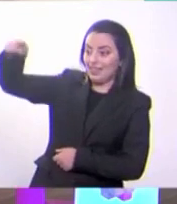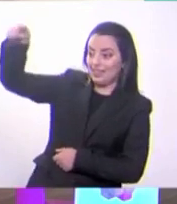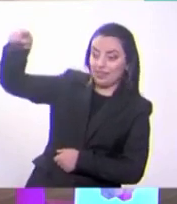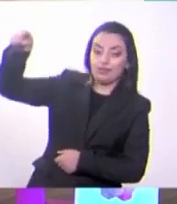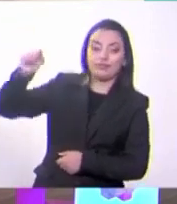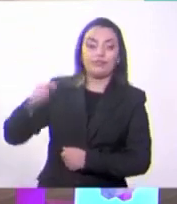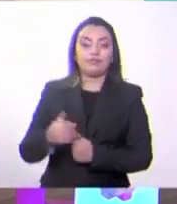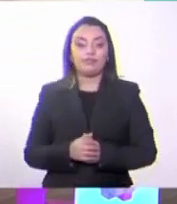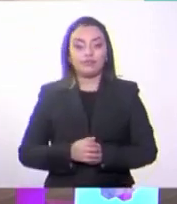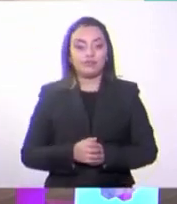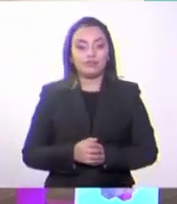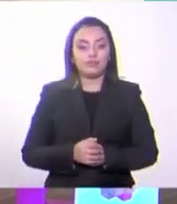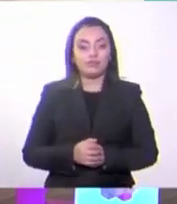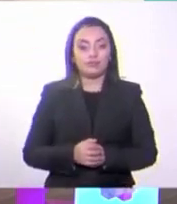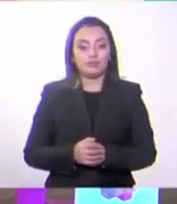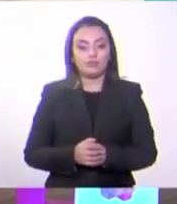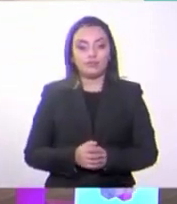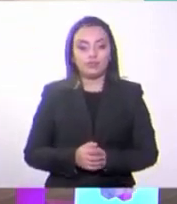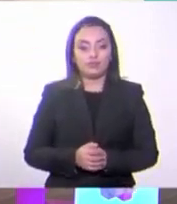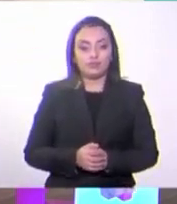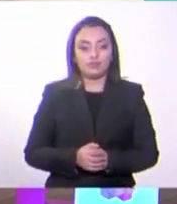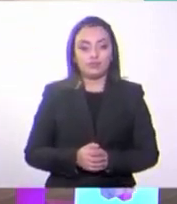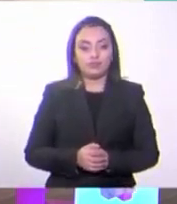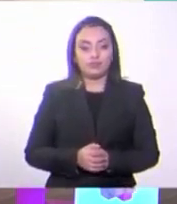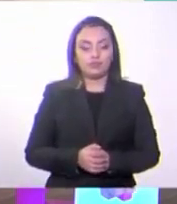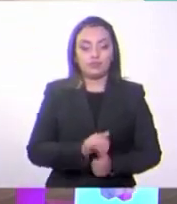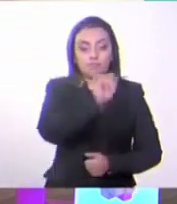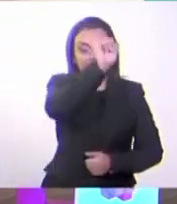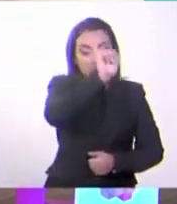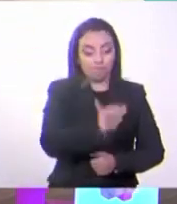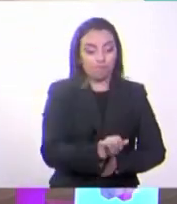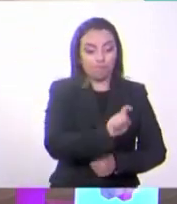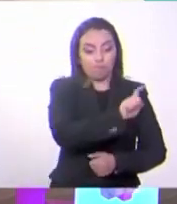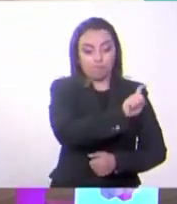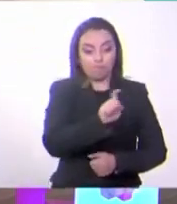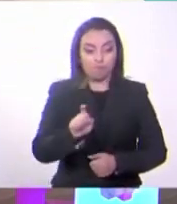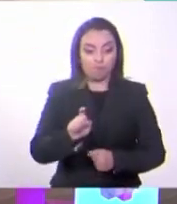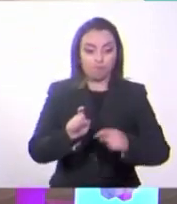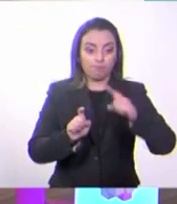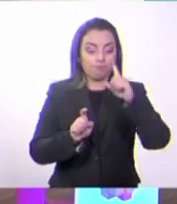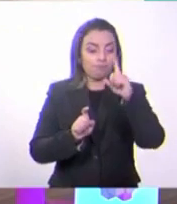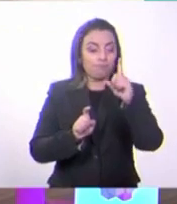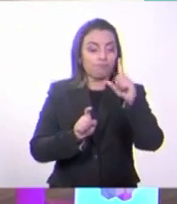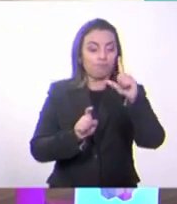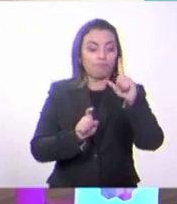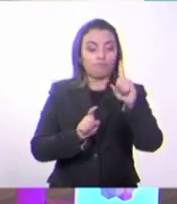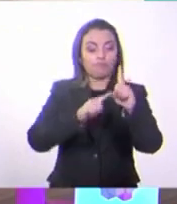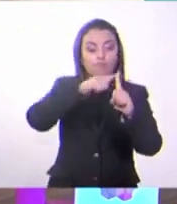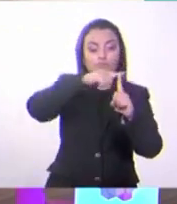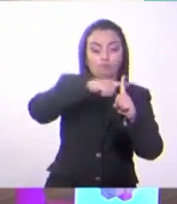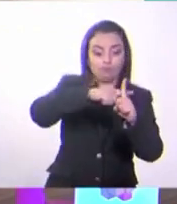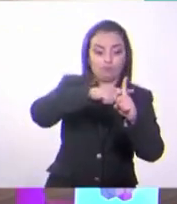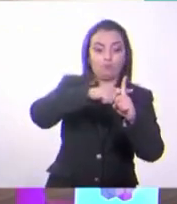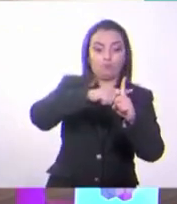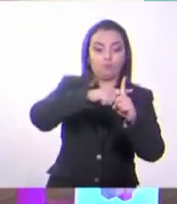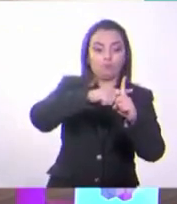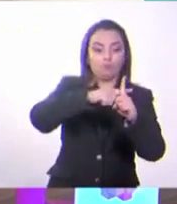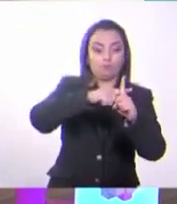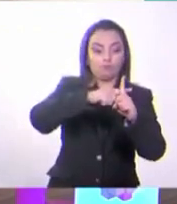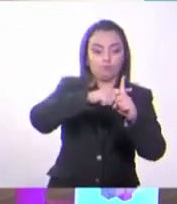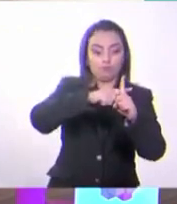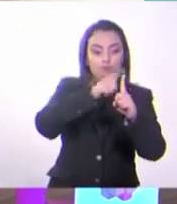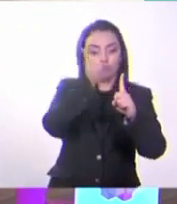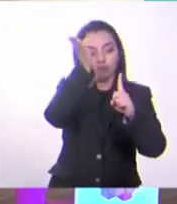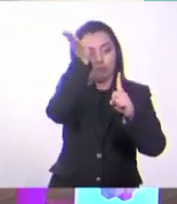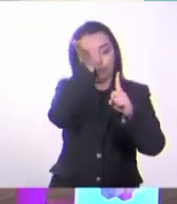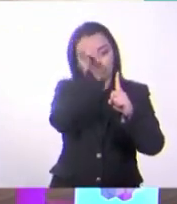Vamos a ver para que me quede un poco recto. Yo creo que quedó algo pando, pero bueno. Tapando. Pero creo que sí,